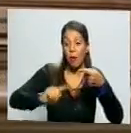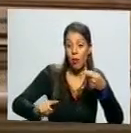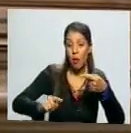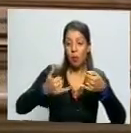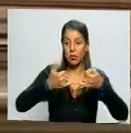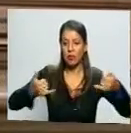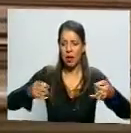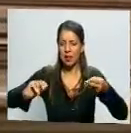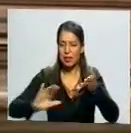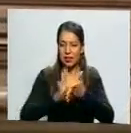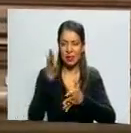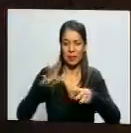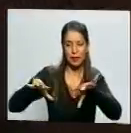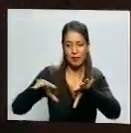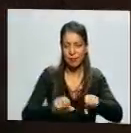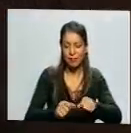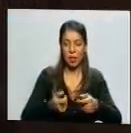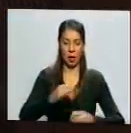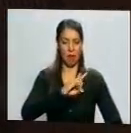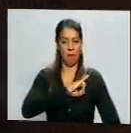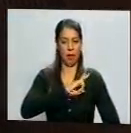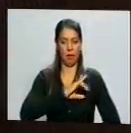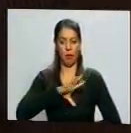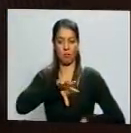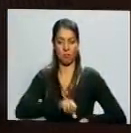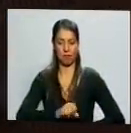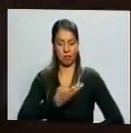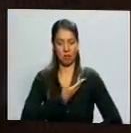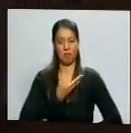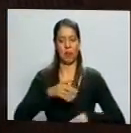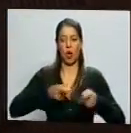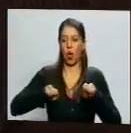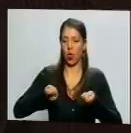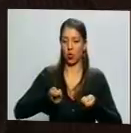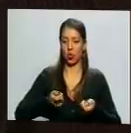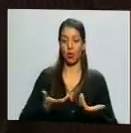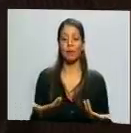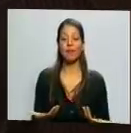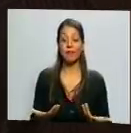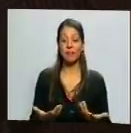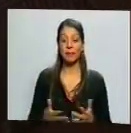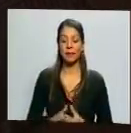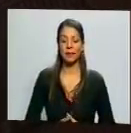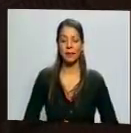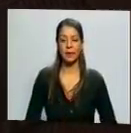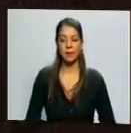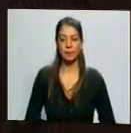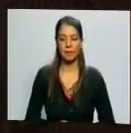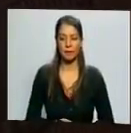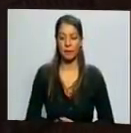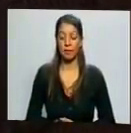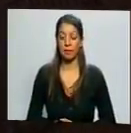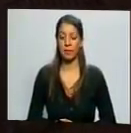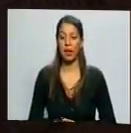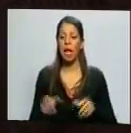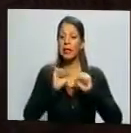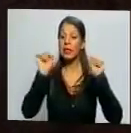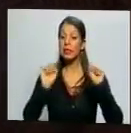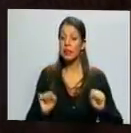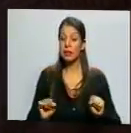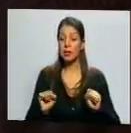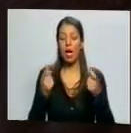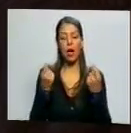pueblo y convirtiendo esos recursos del pueblo en una suerte de dinámica económica. Cada sistema